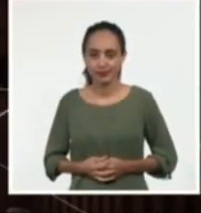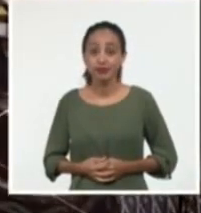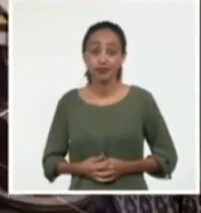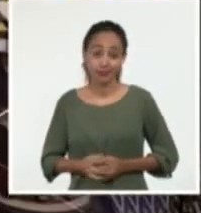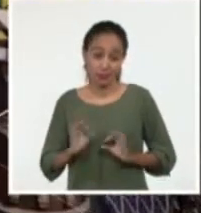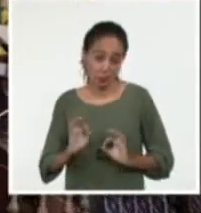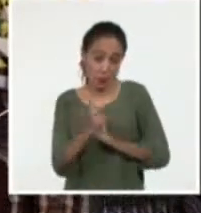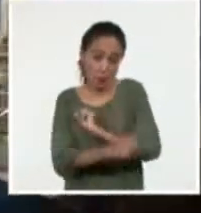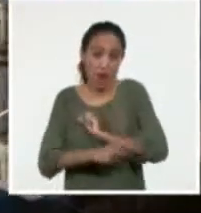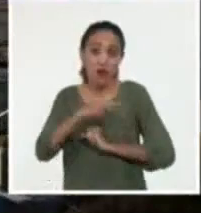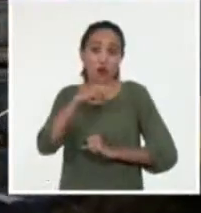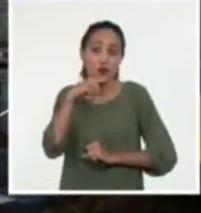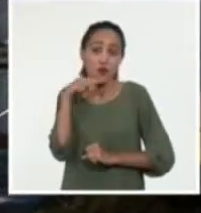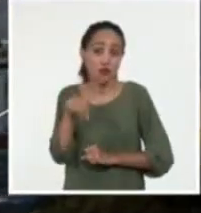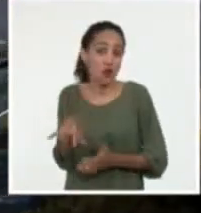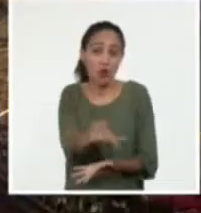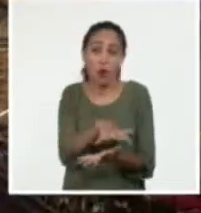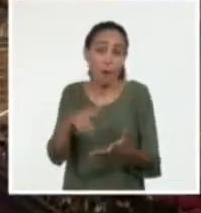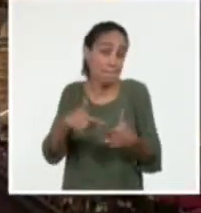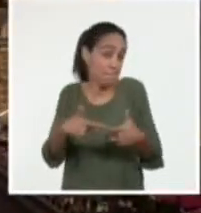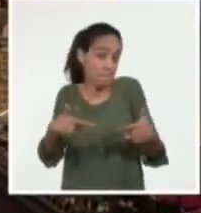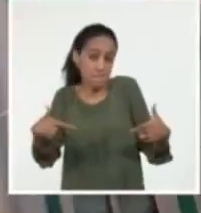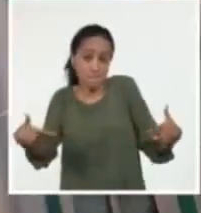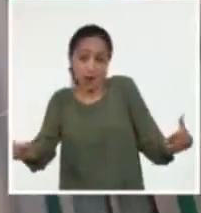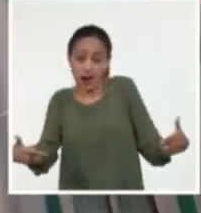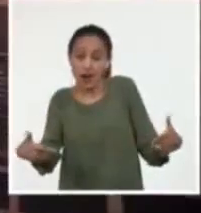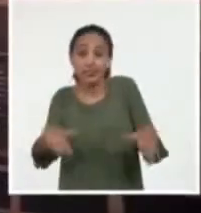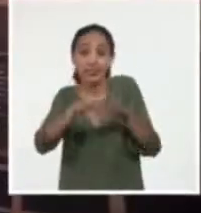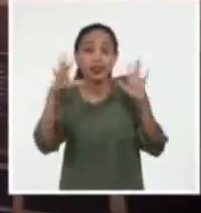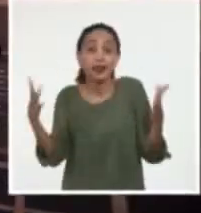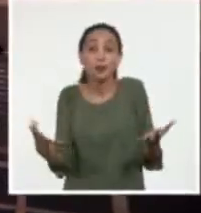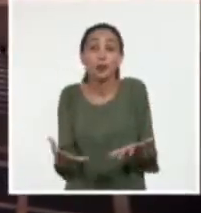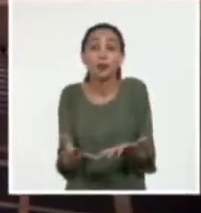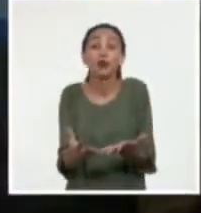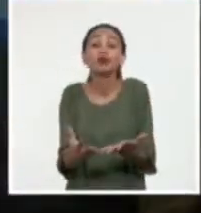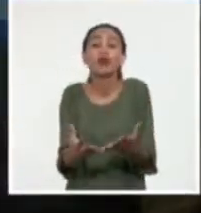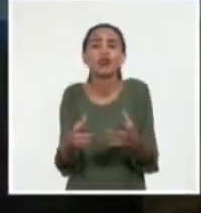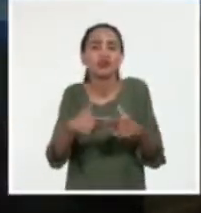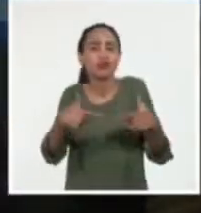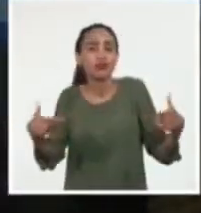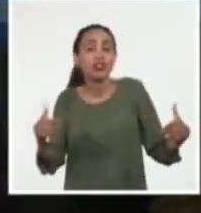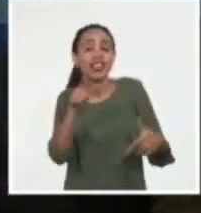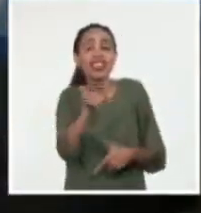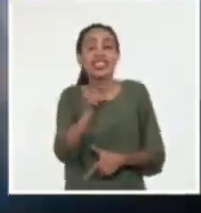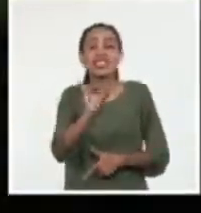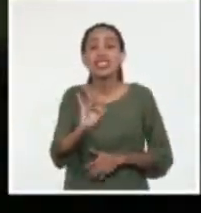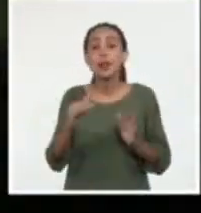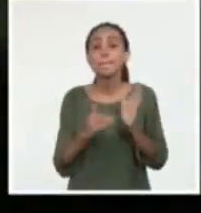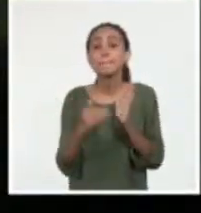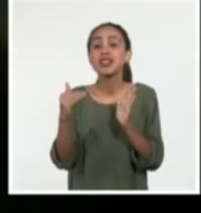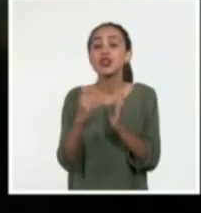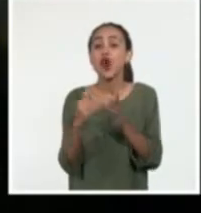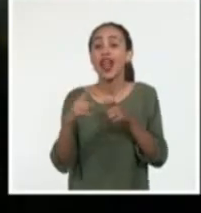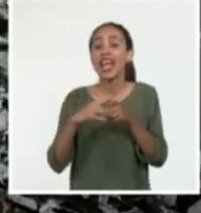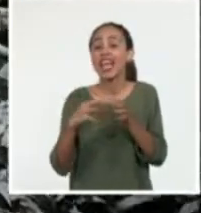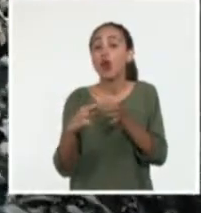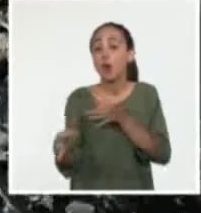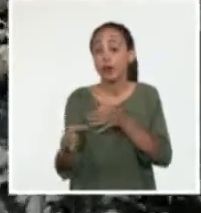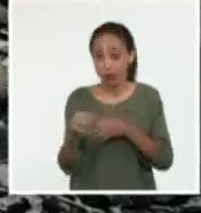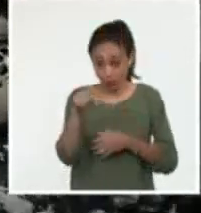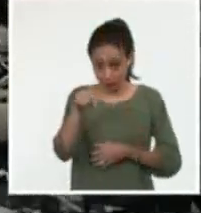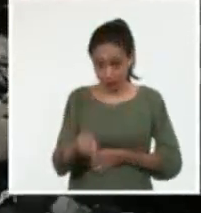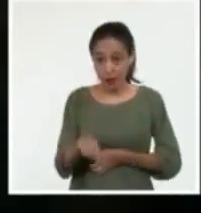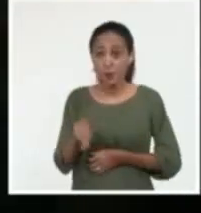Rusia es el estado más extenso del planeta, con una superficie superior a los 17 millones de kilómetros